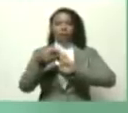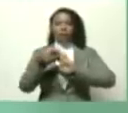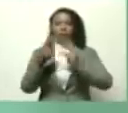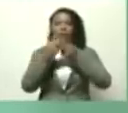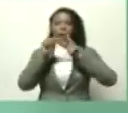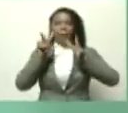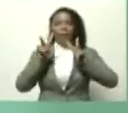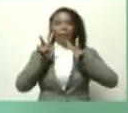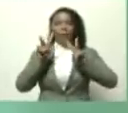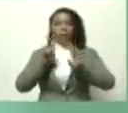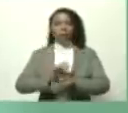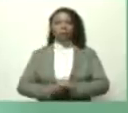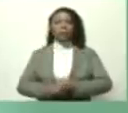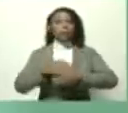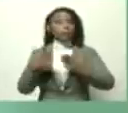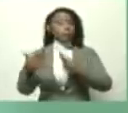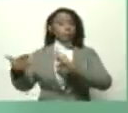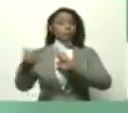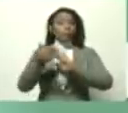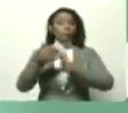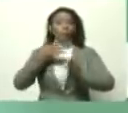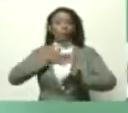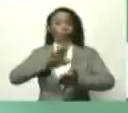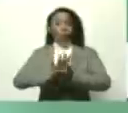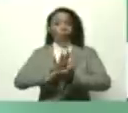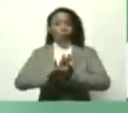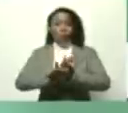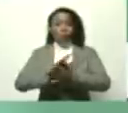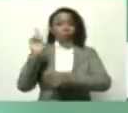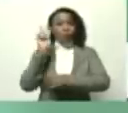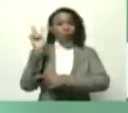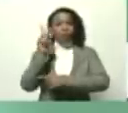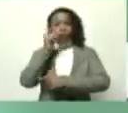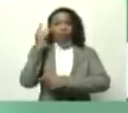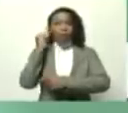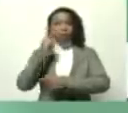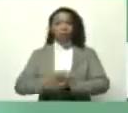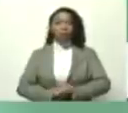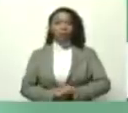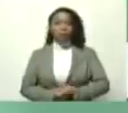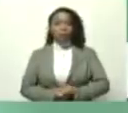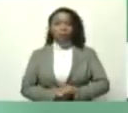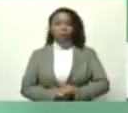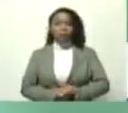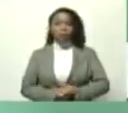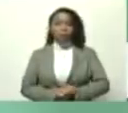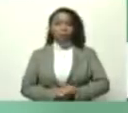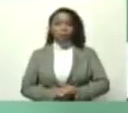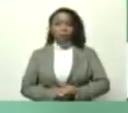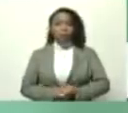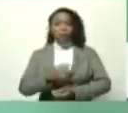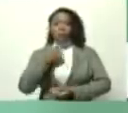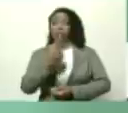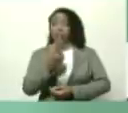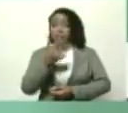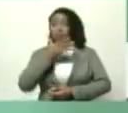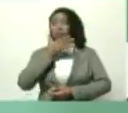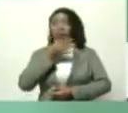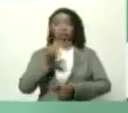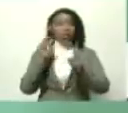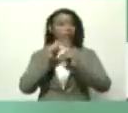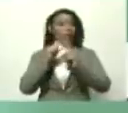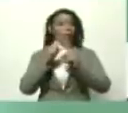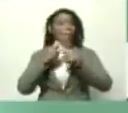paz y en contra de la tranquilidad de las venezolanas y de los venezolanos. Se dice fácil, pero